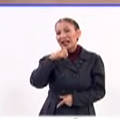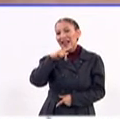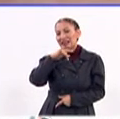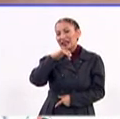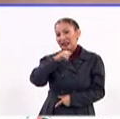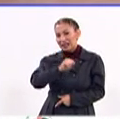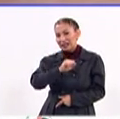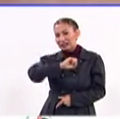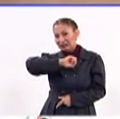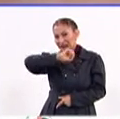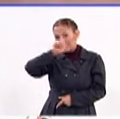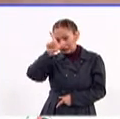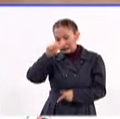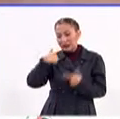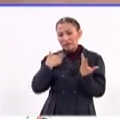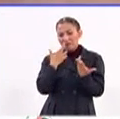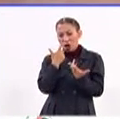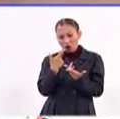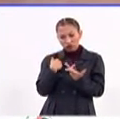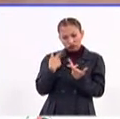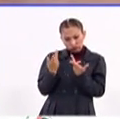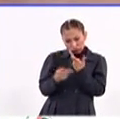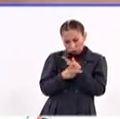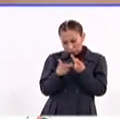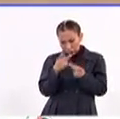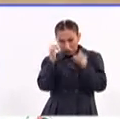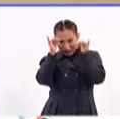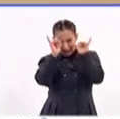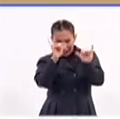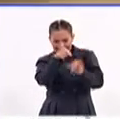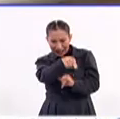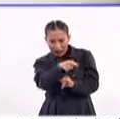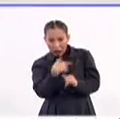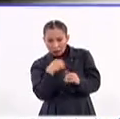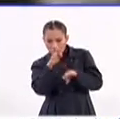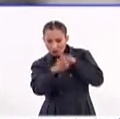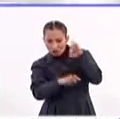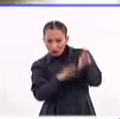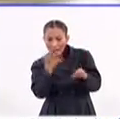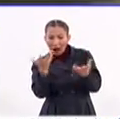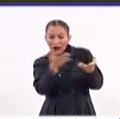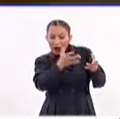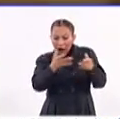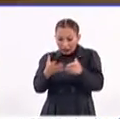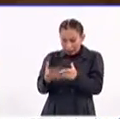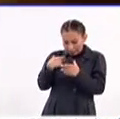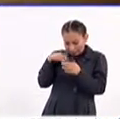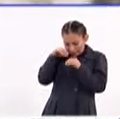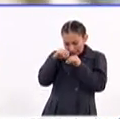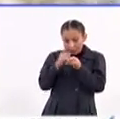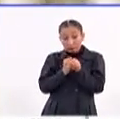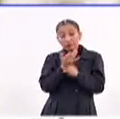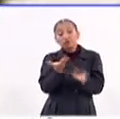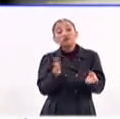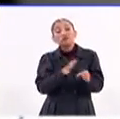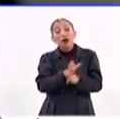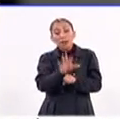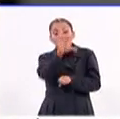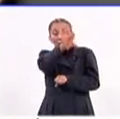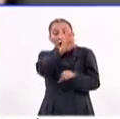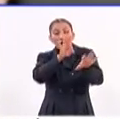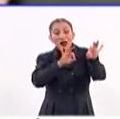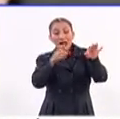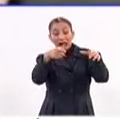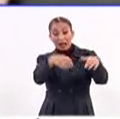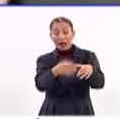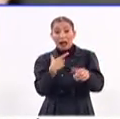los mejoradores, los productores del ganado, hacen o toman las decisiones para escoger a